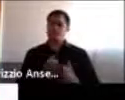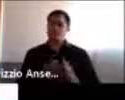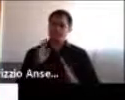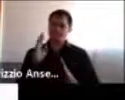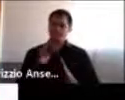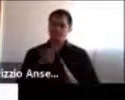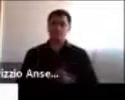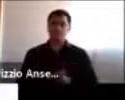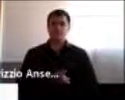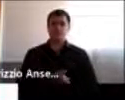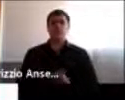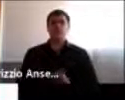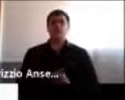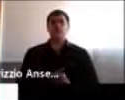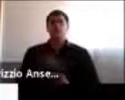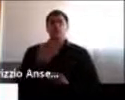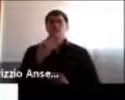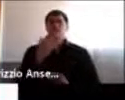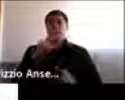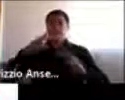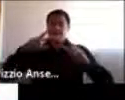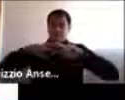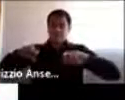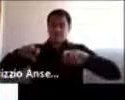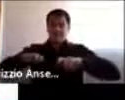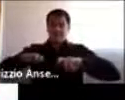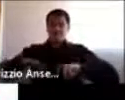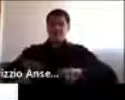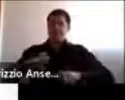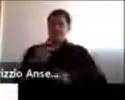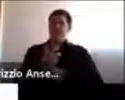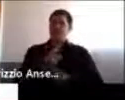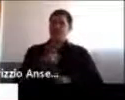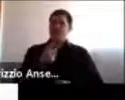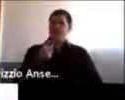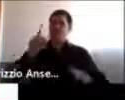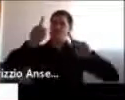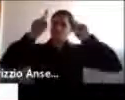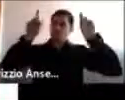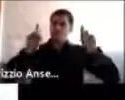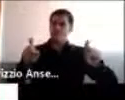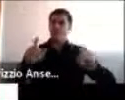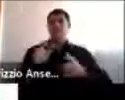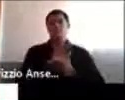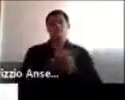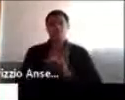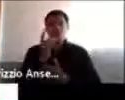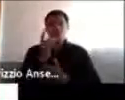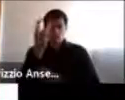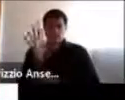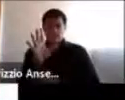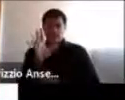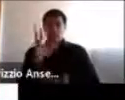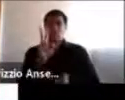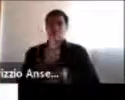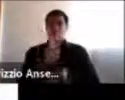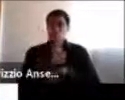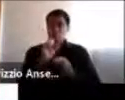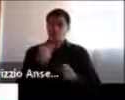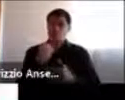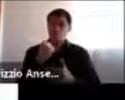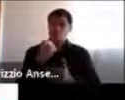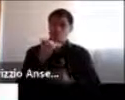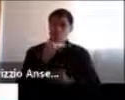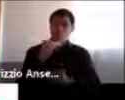y ahí también en la investigación surgía la duda de si esto solo lo pueden aplicar profesores ya que justo como la dificultad que tenemos en este